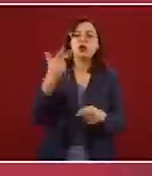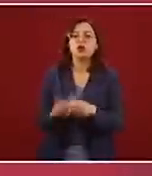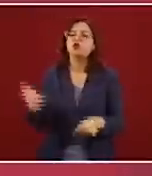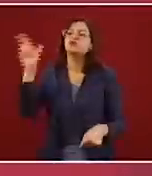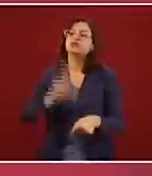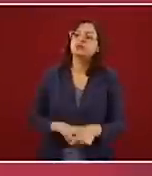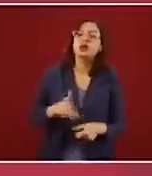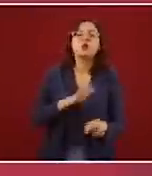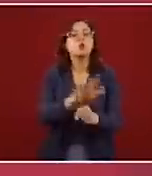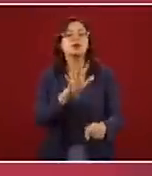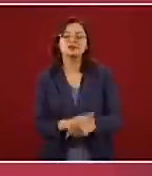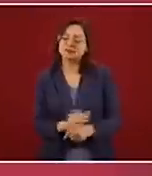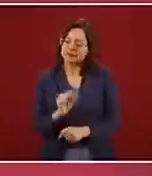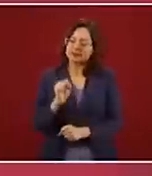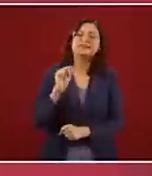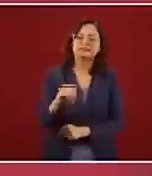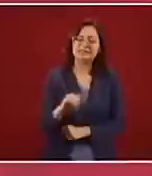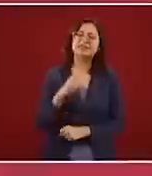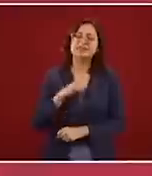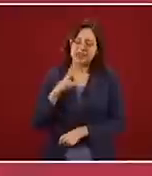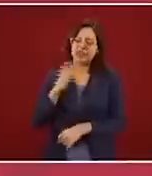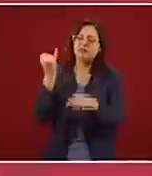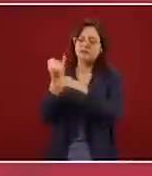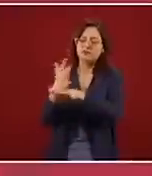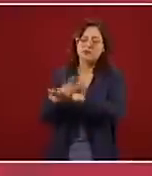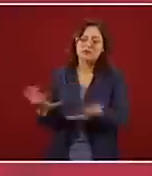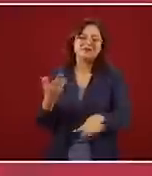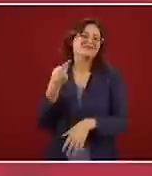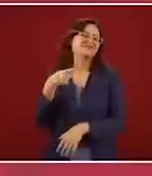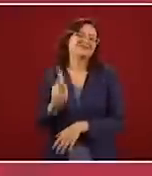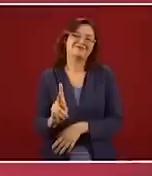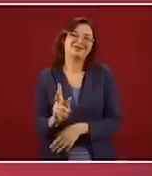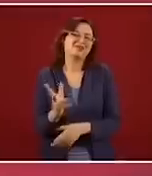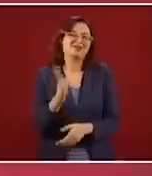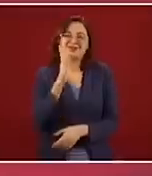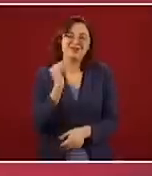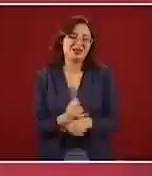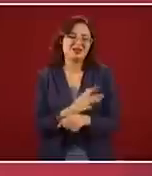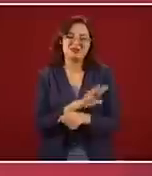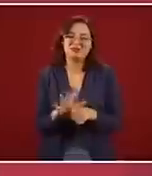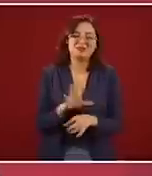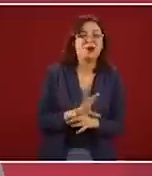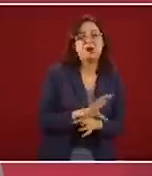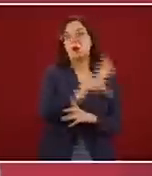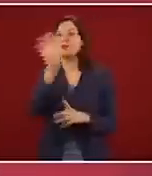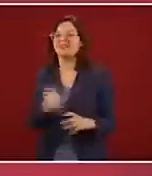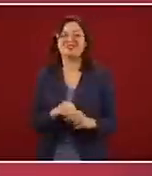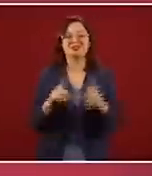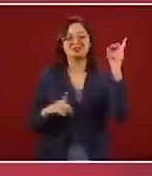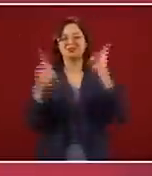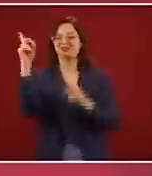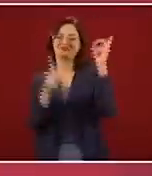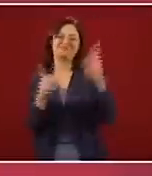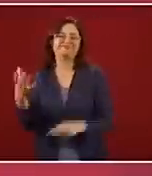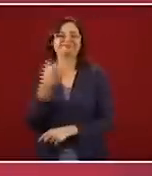se les da información, pero si usáramos el número para toda inquietud, pues se